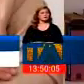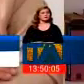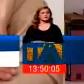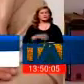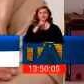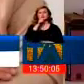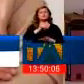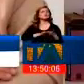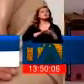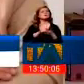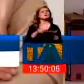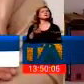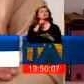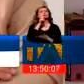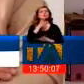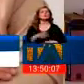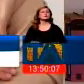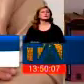suscriptor